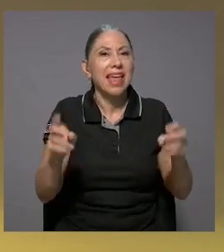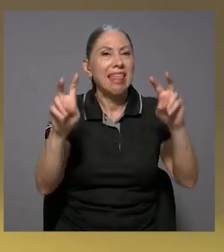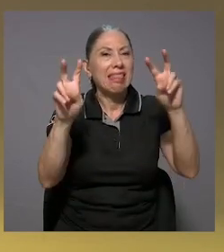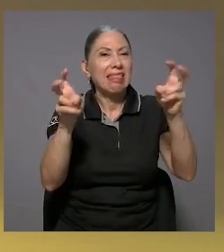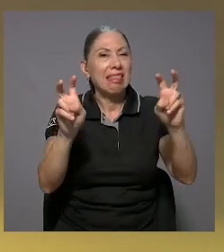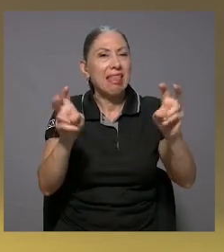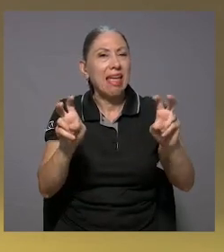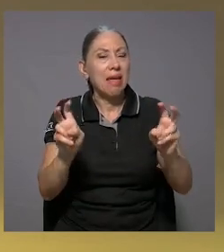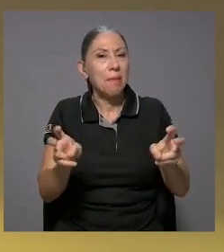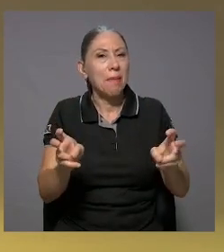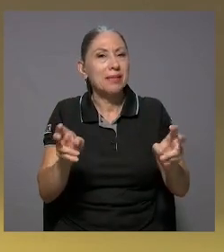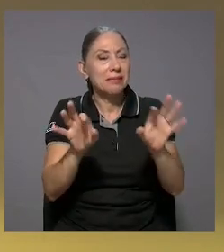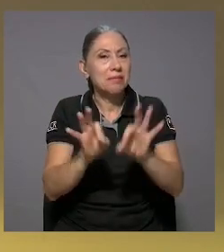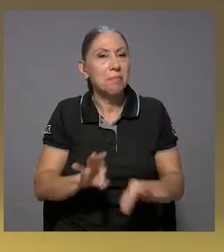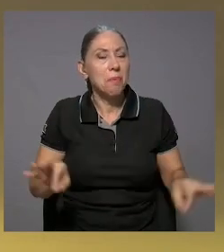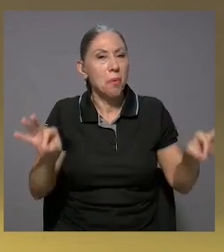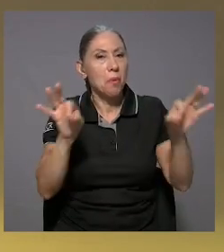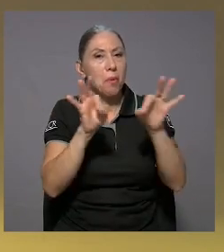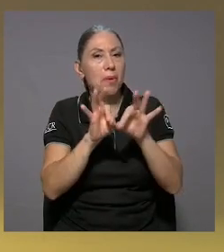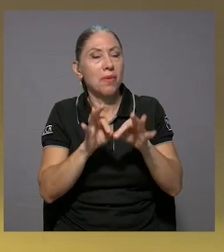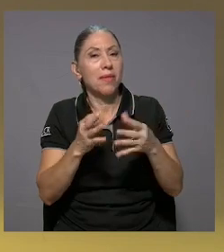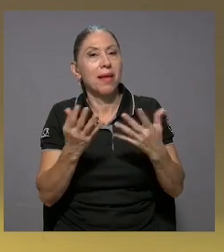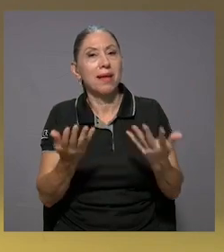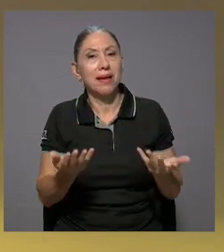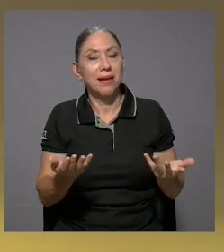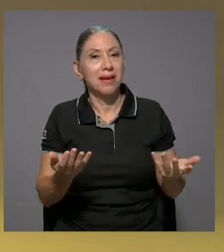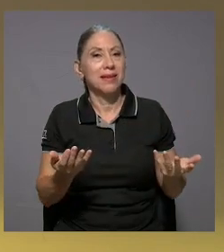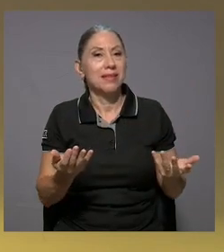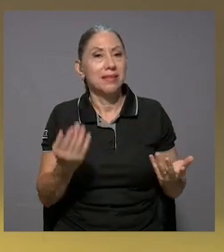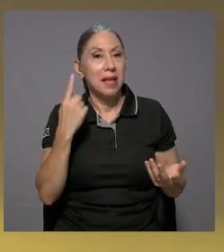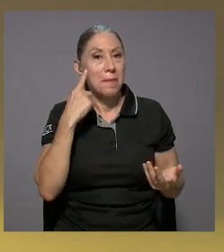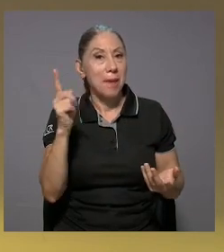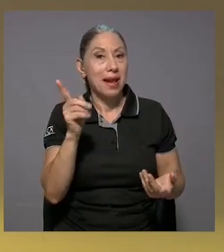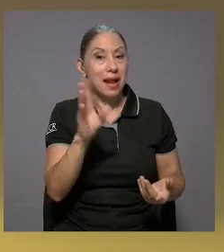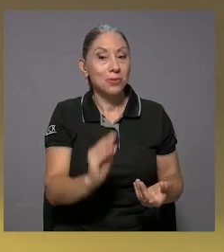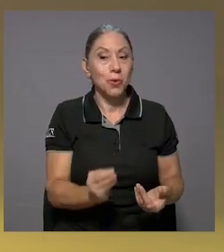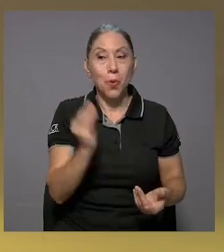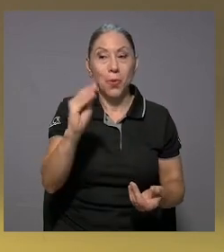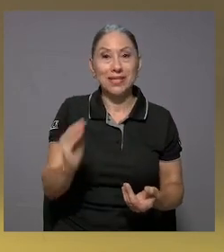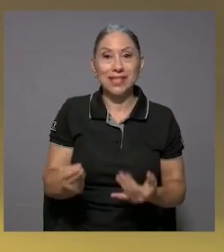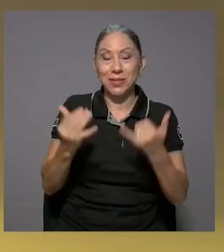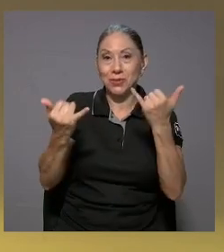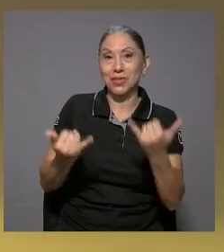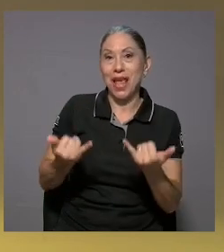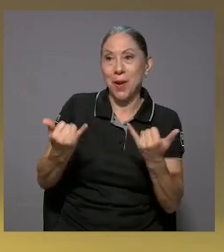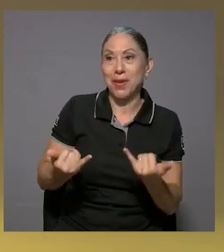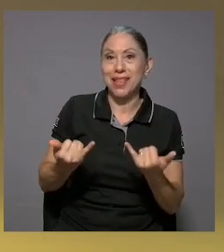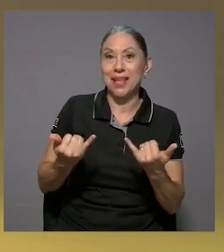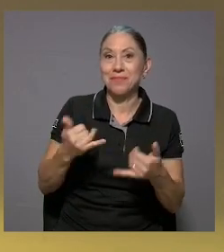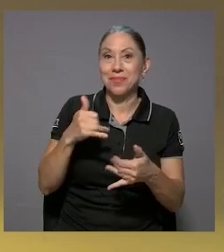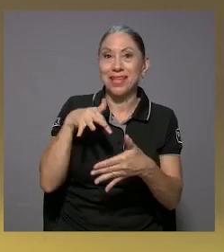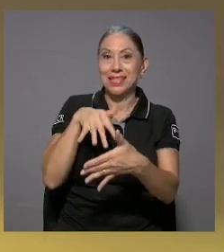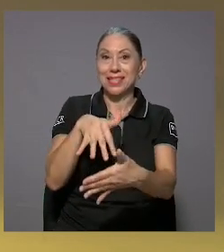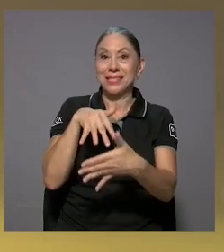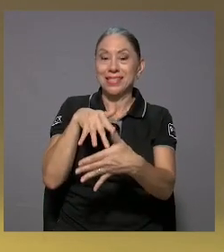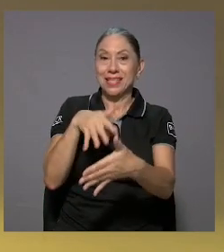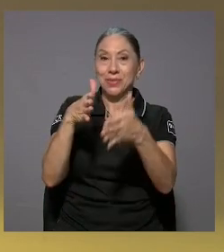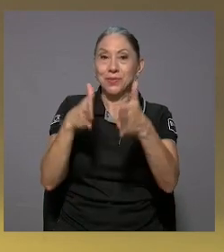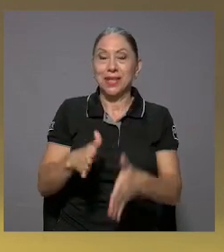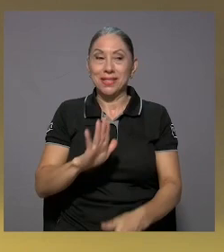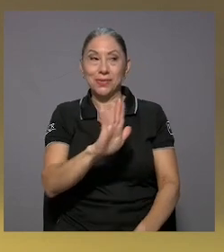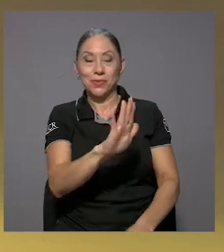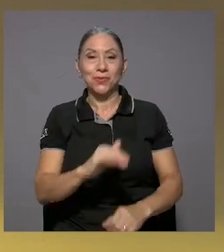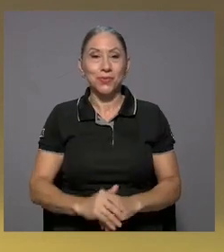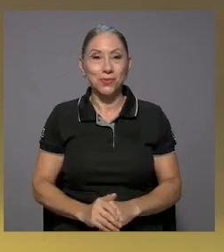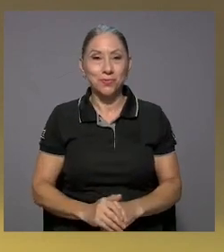que van a ir o qué temas cree que van a ser importantes para los jovencitos